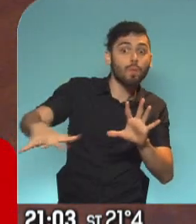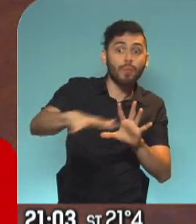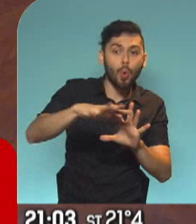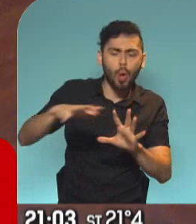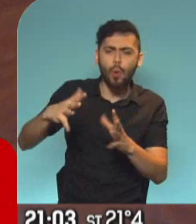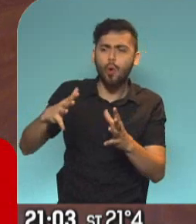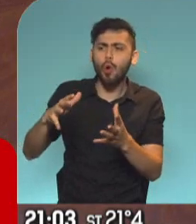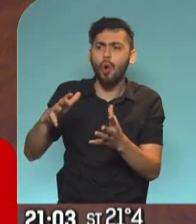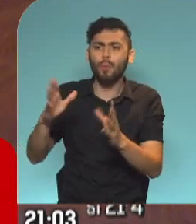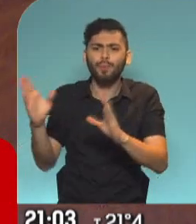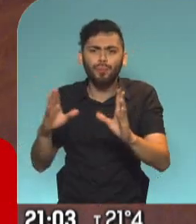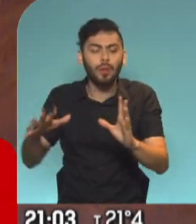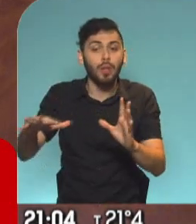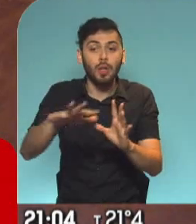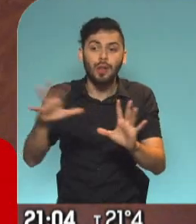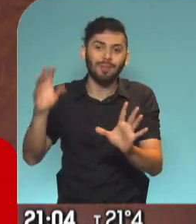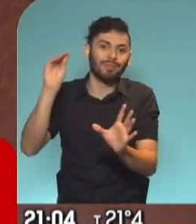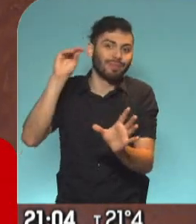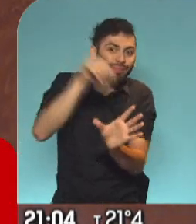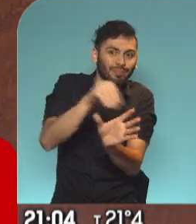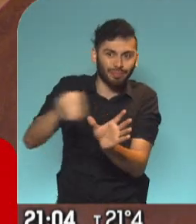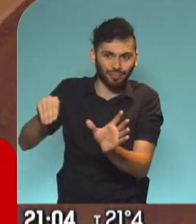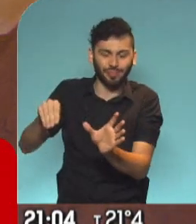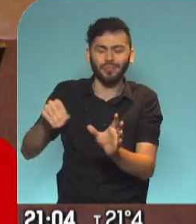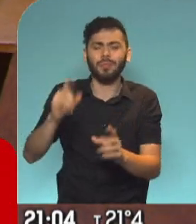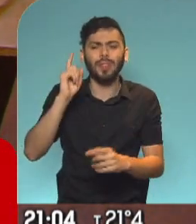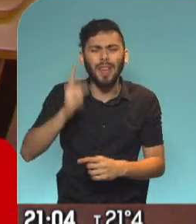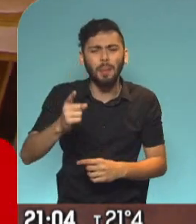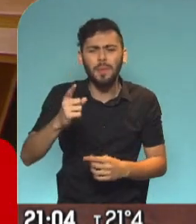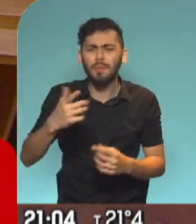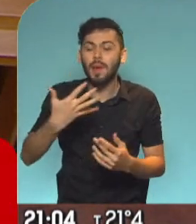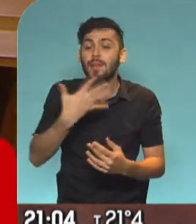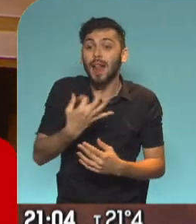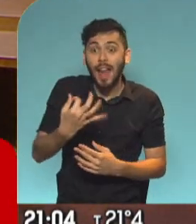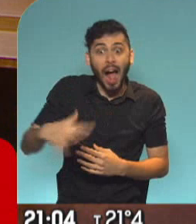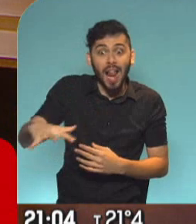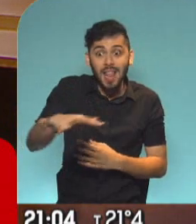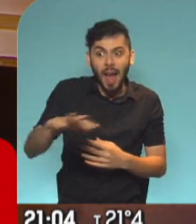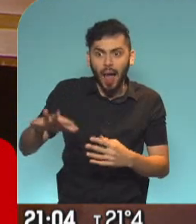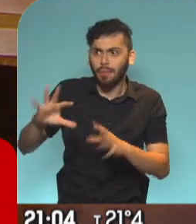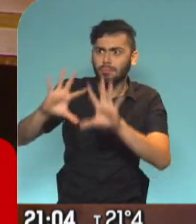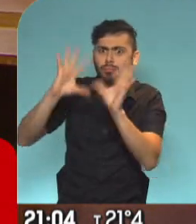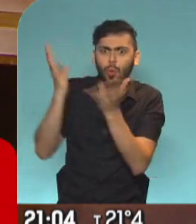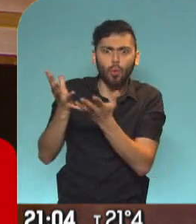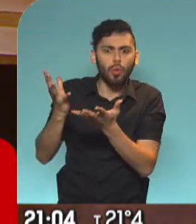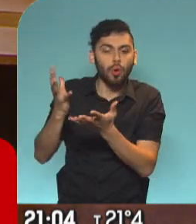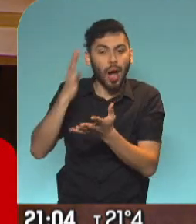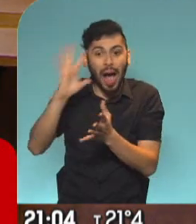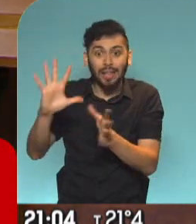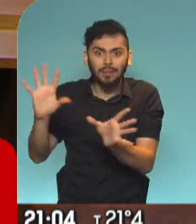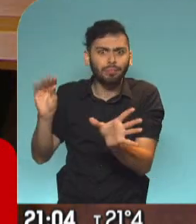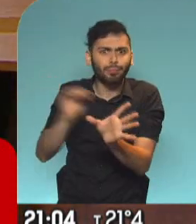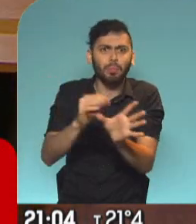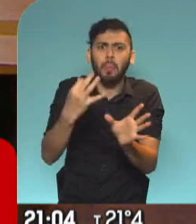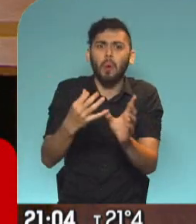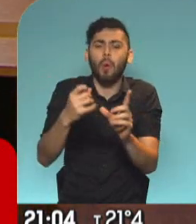lugar, de una región, pero reflejaba también realidades que son concebidas de manera internacional, algo aplicable en cualquier